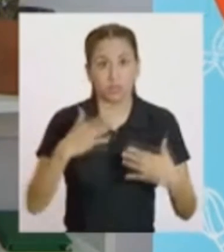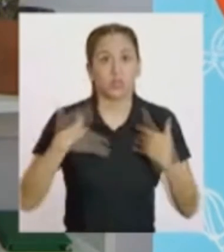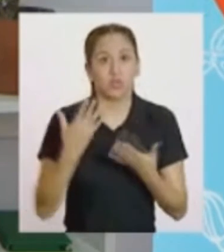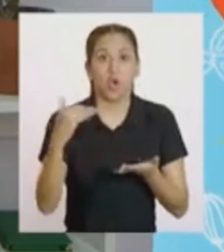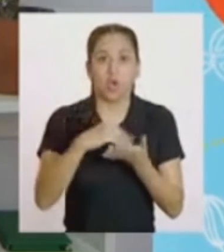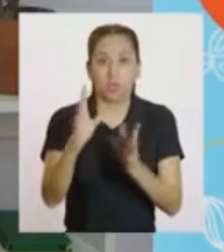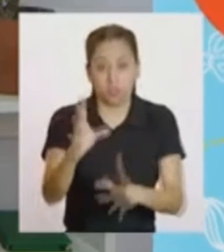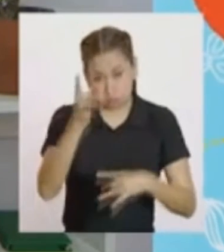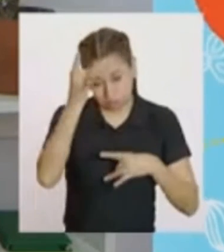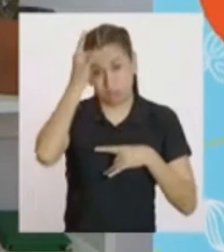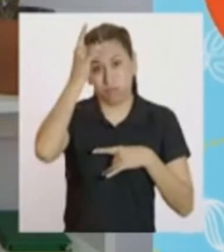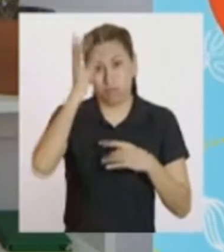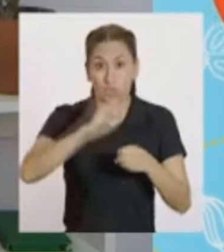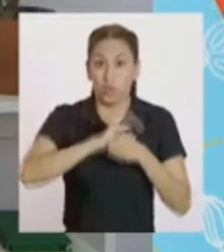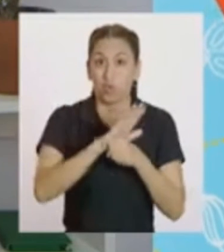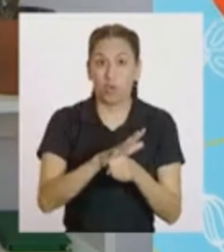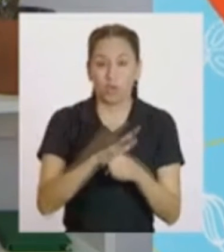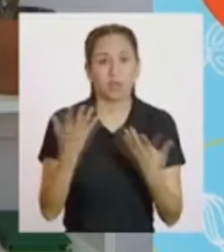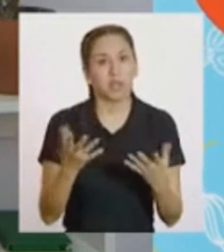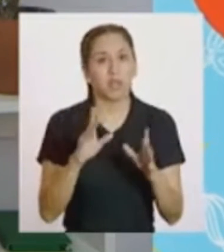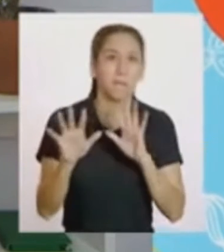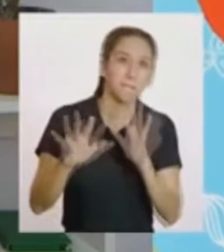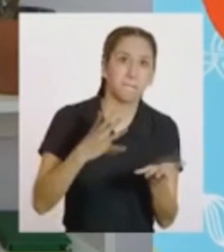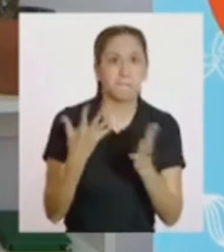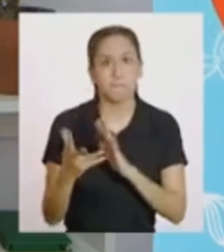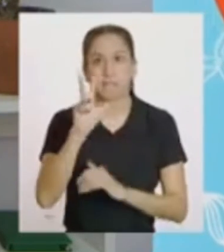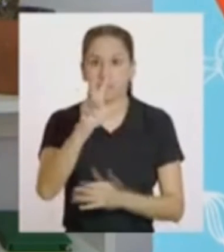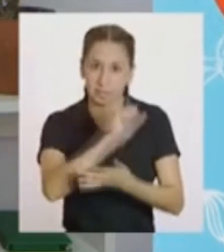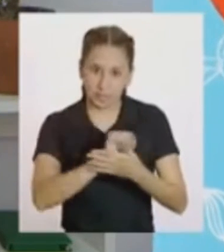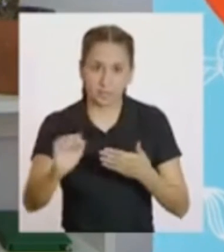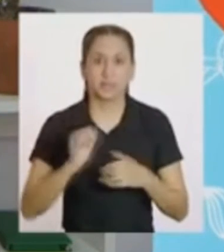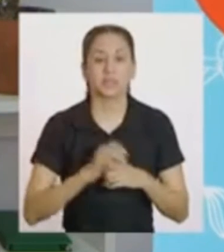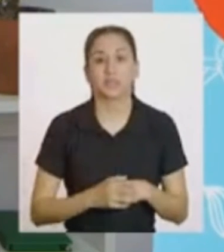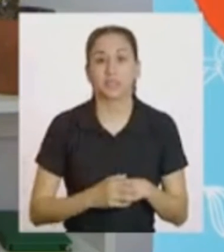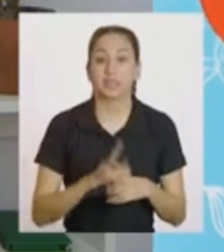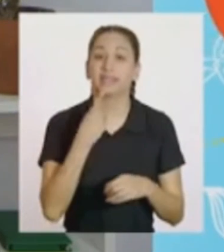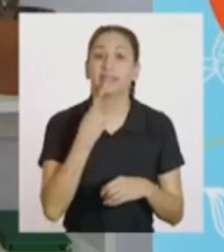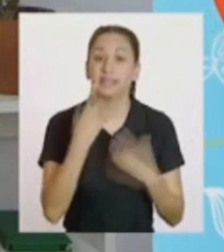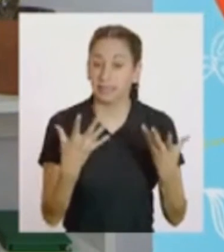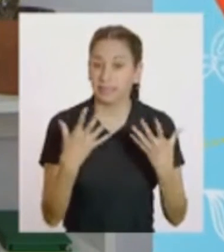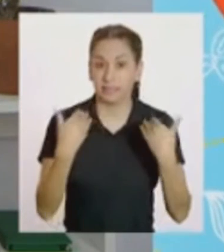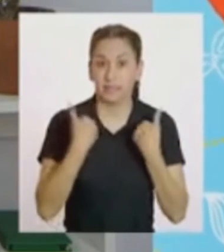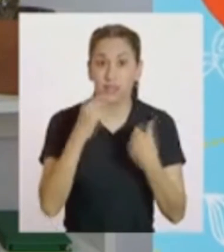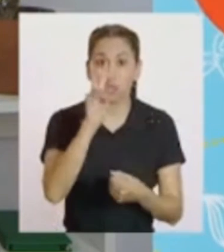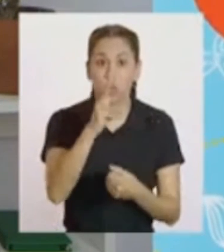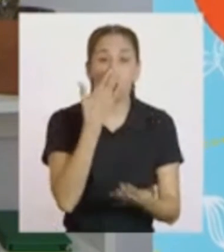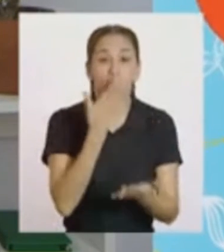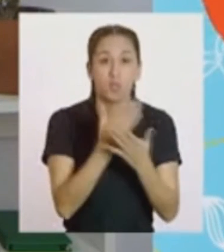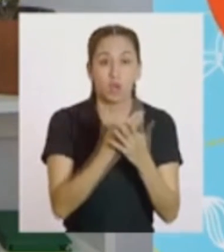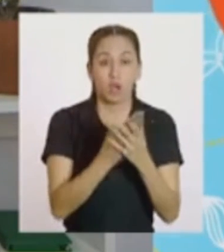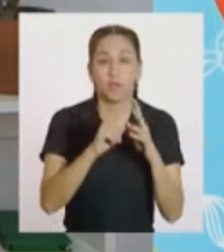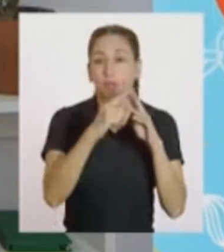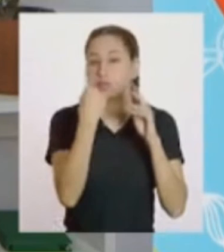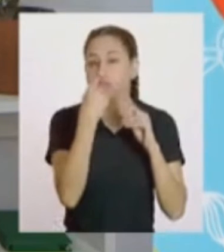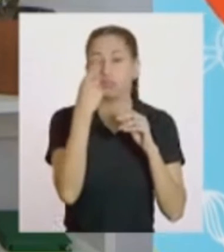puede reinfectar de la COVID-19 después de más o menos 3 meses. Se dice que hay que tener 2 pruebas